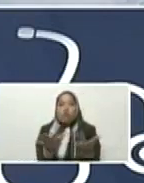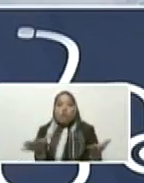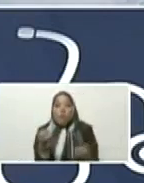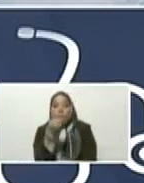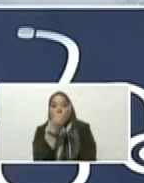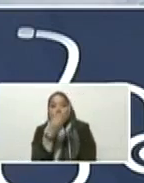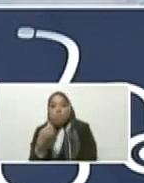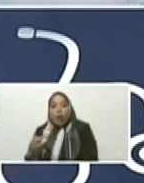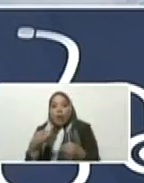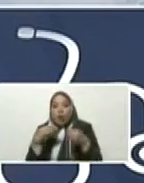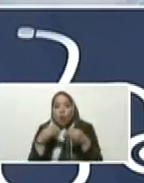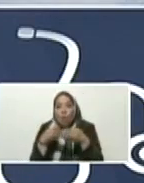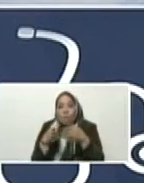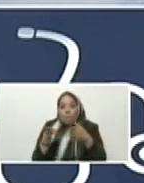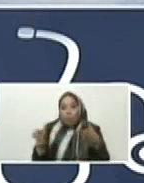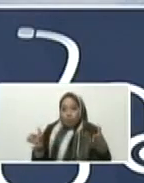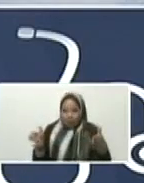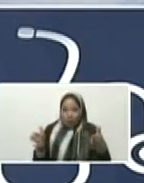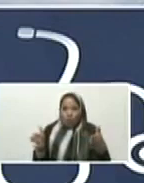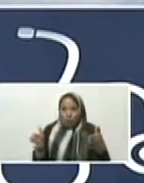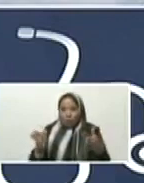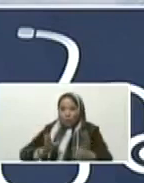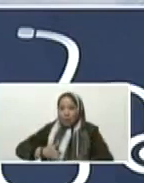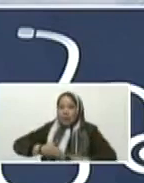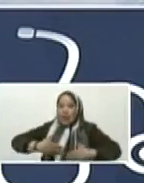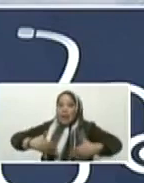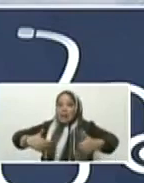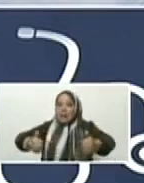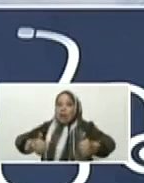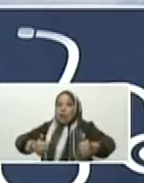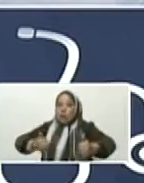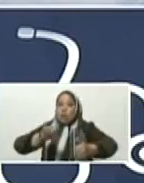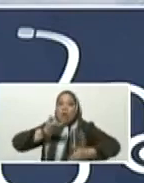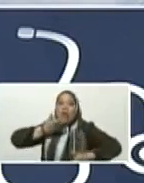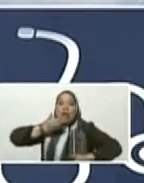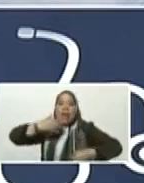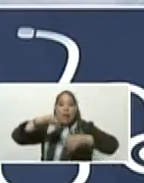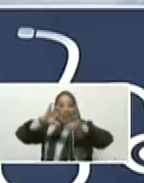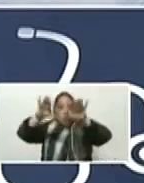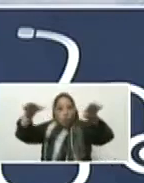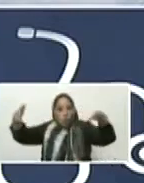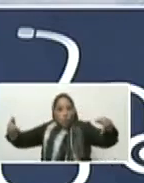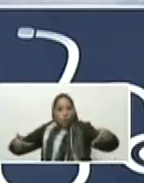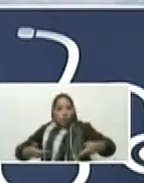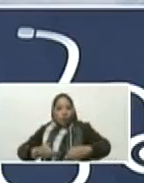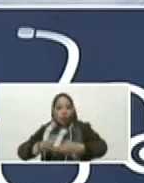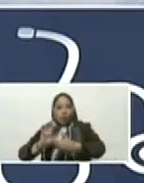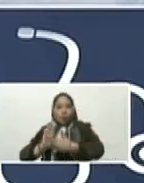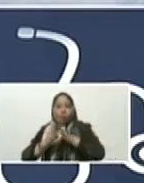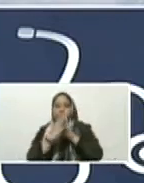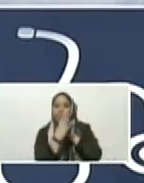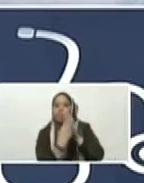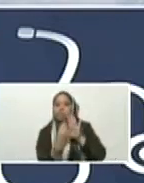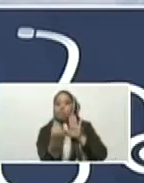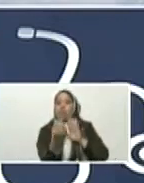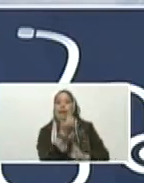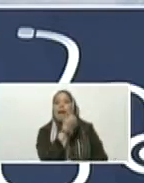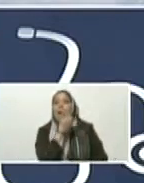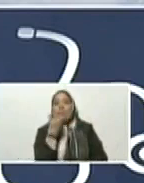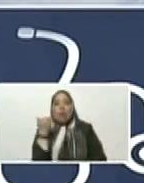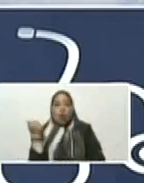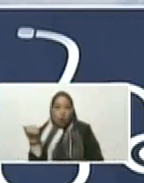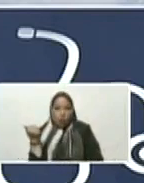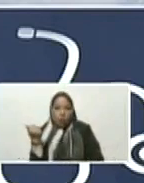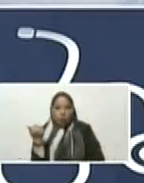calidad y universal de salud que sea ejemplo para el mundo. La mejor salud del mundo tiene